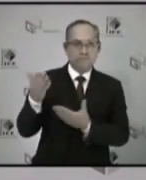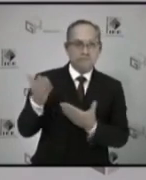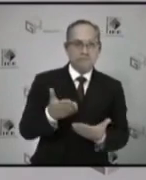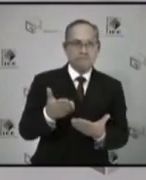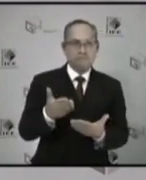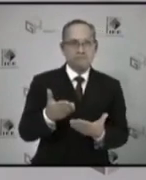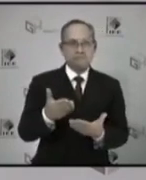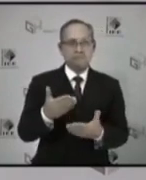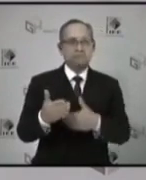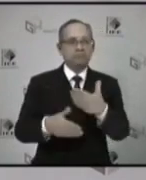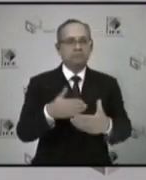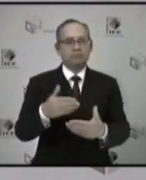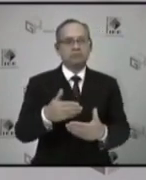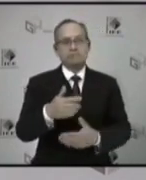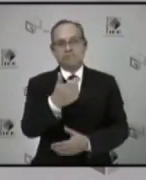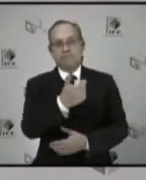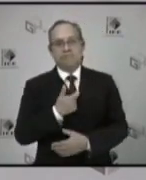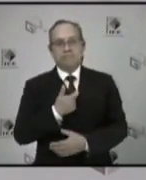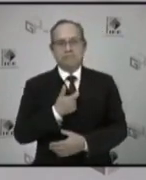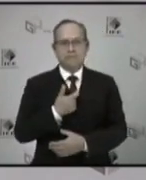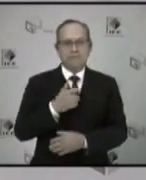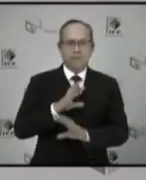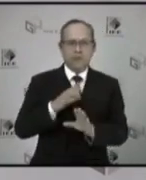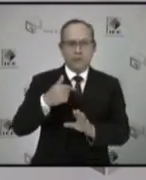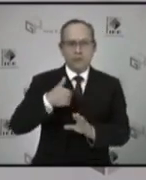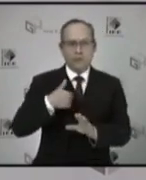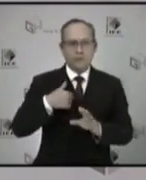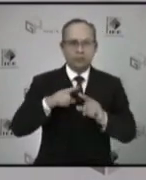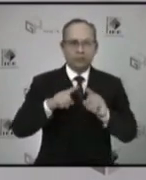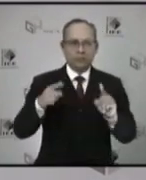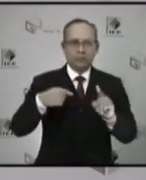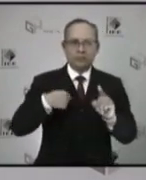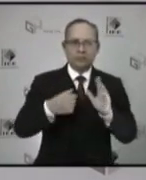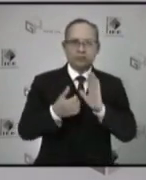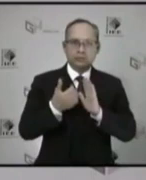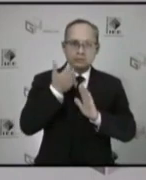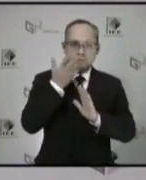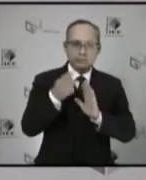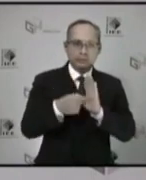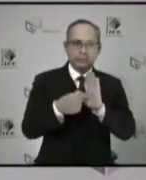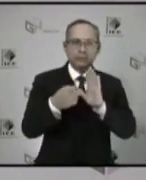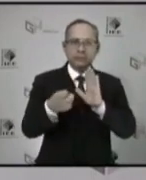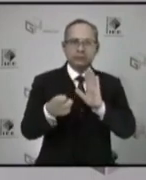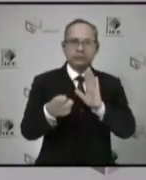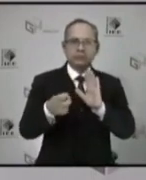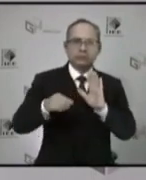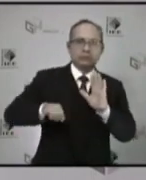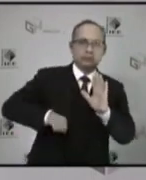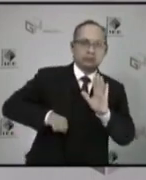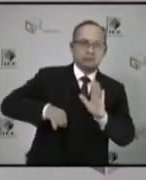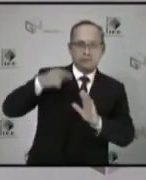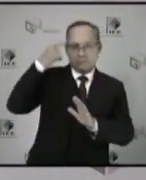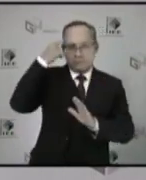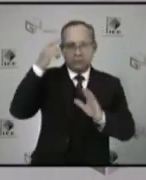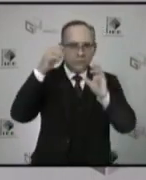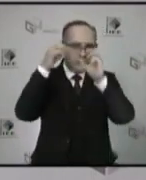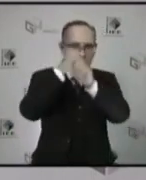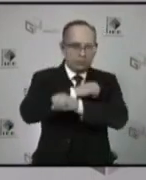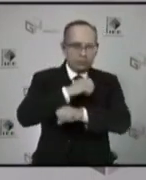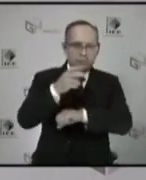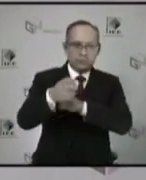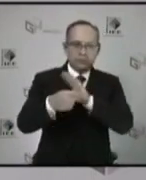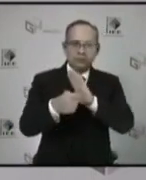al pueblo. Tú te debes a intereses oscuros. Y eso no solo puedes hablar de la